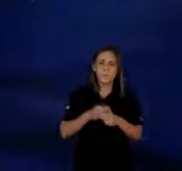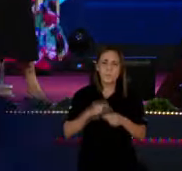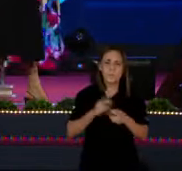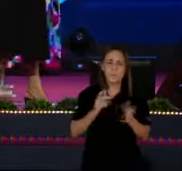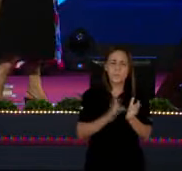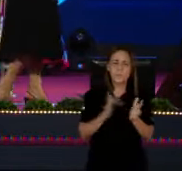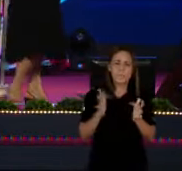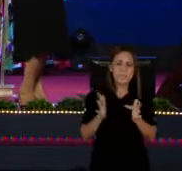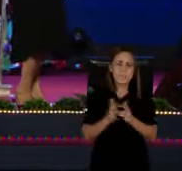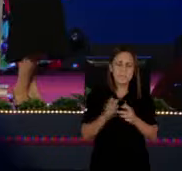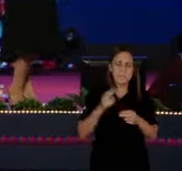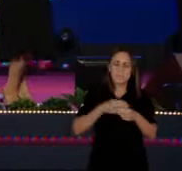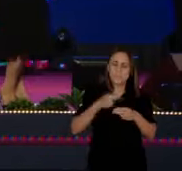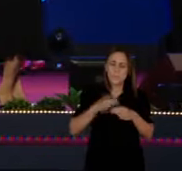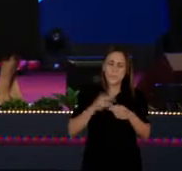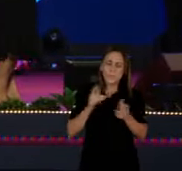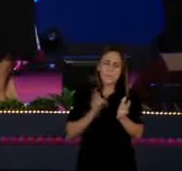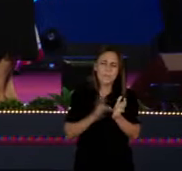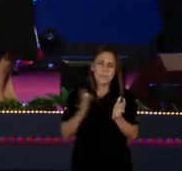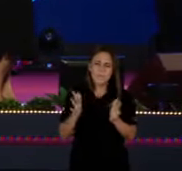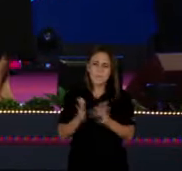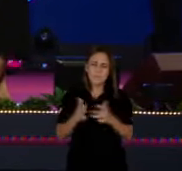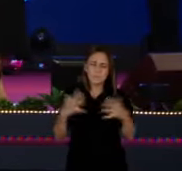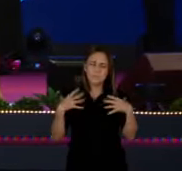Jesús. En el nombre de Jesús.